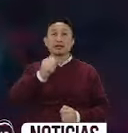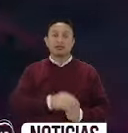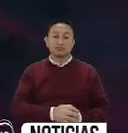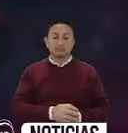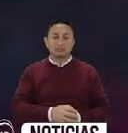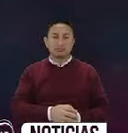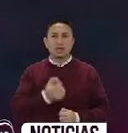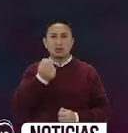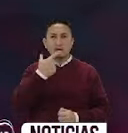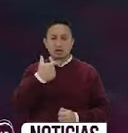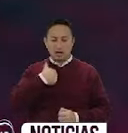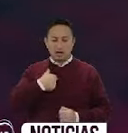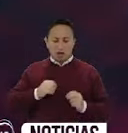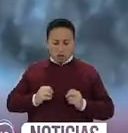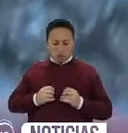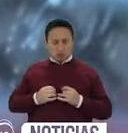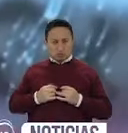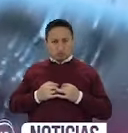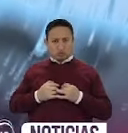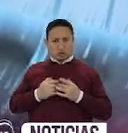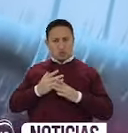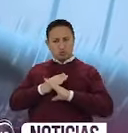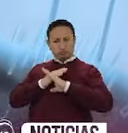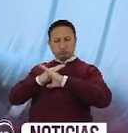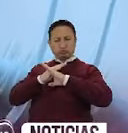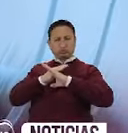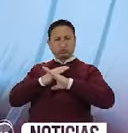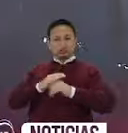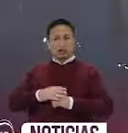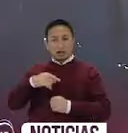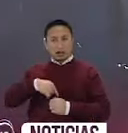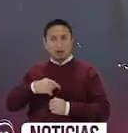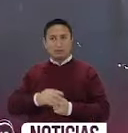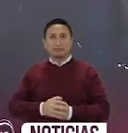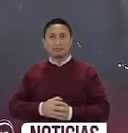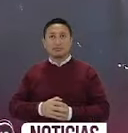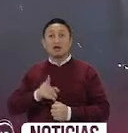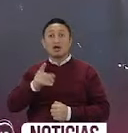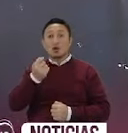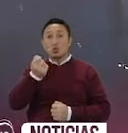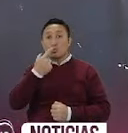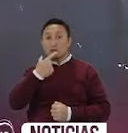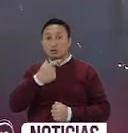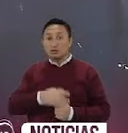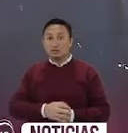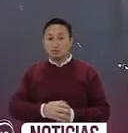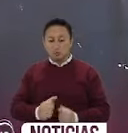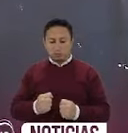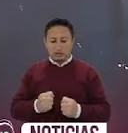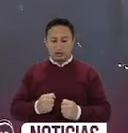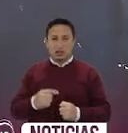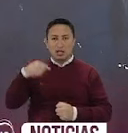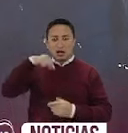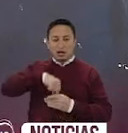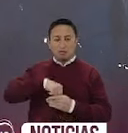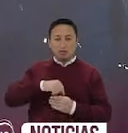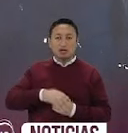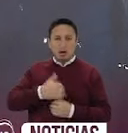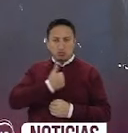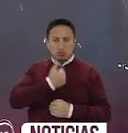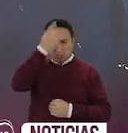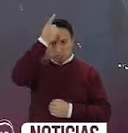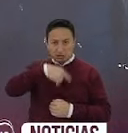resistencia antimicrobiana se está convirtiendo en una pandemia silenciosa. Una dosis de antibiótico crea resistencia. Obviamente, si usted se